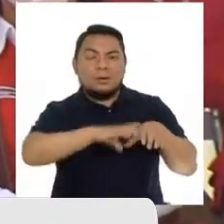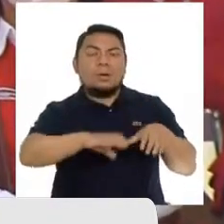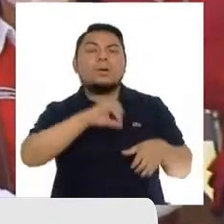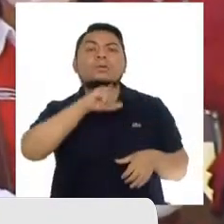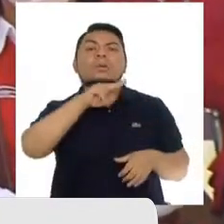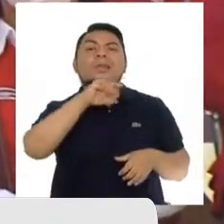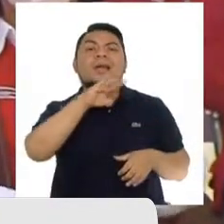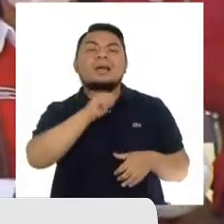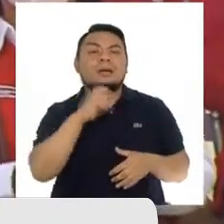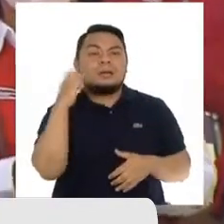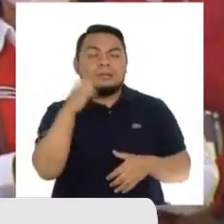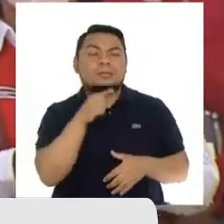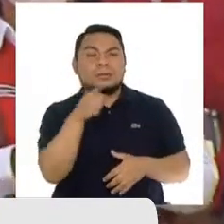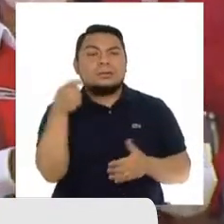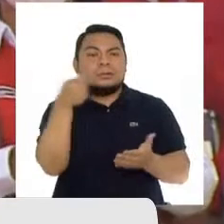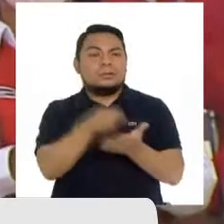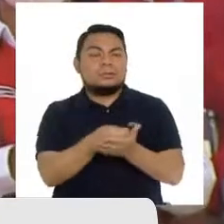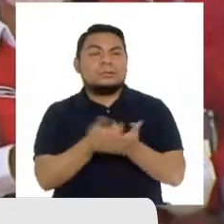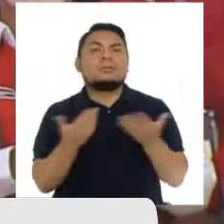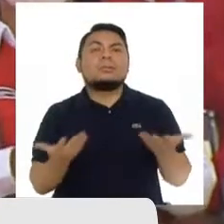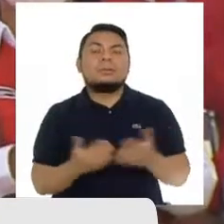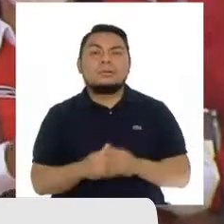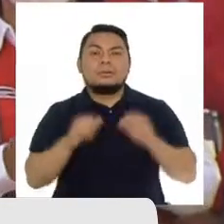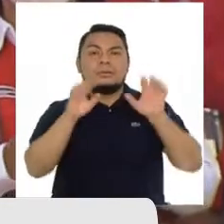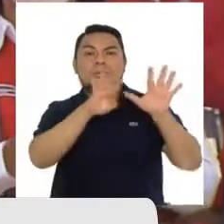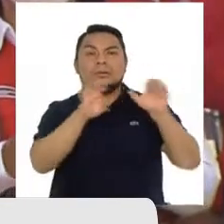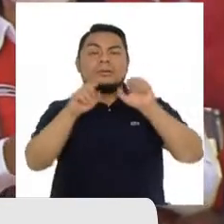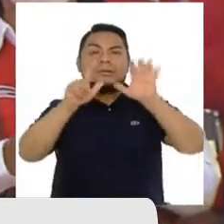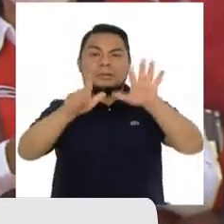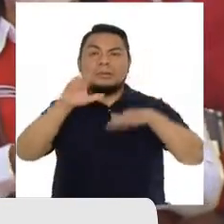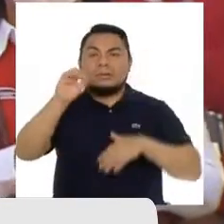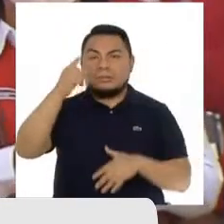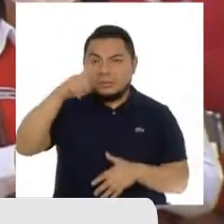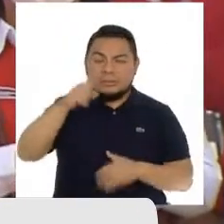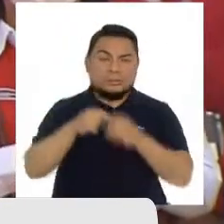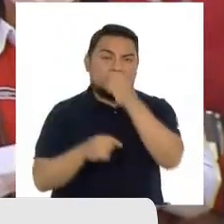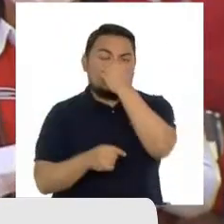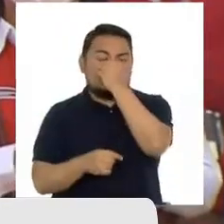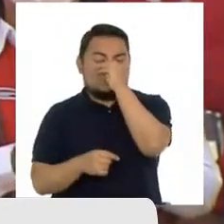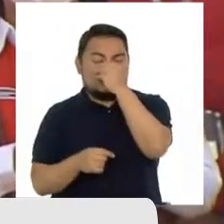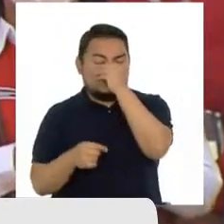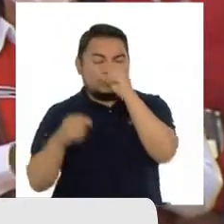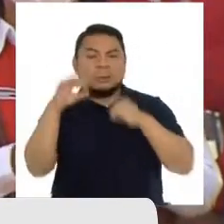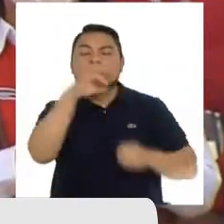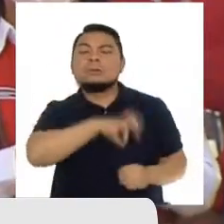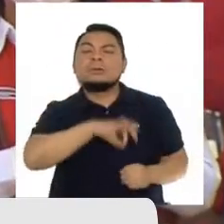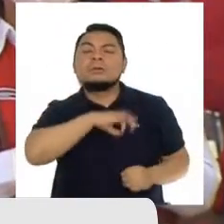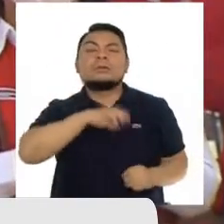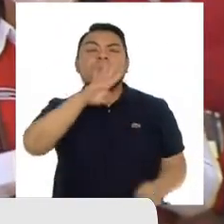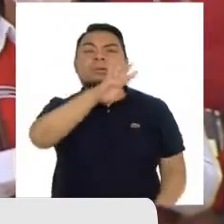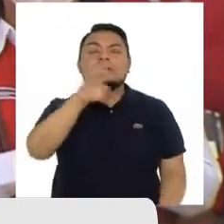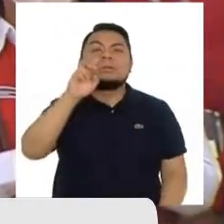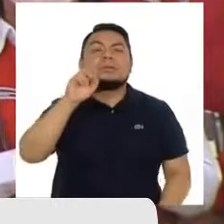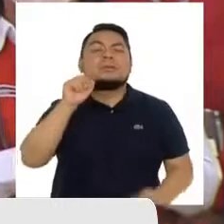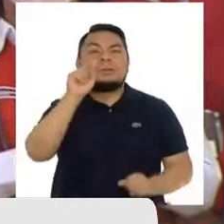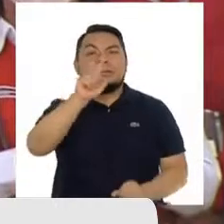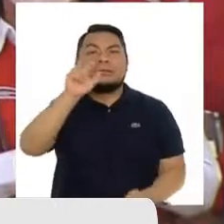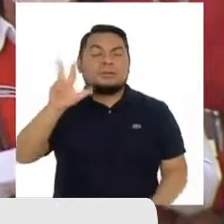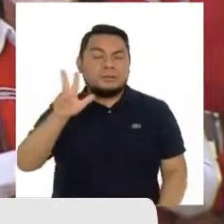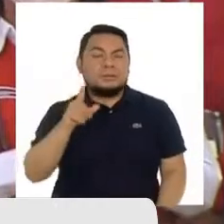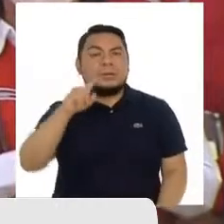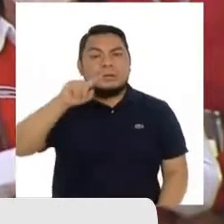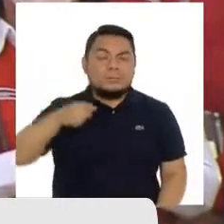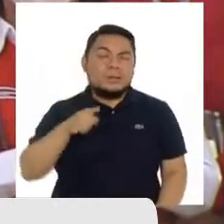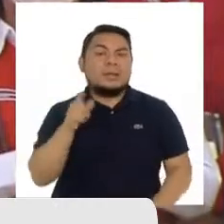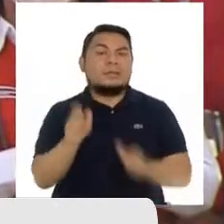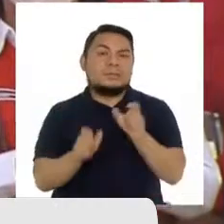con una inversión de 970 millones en beneficio de 413 mil